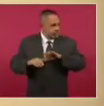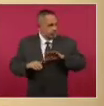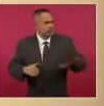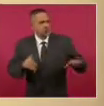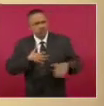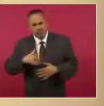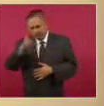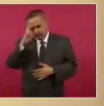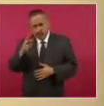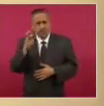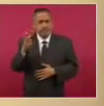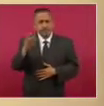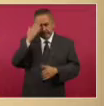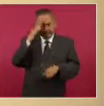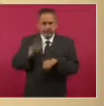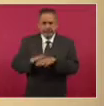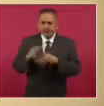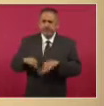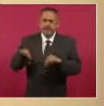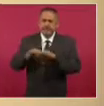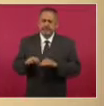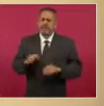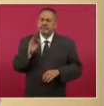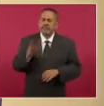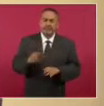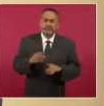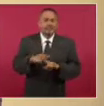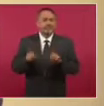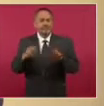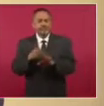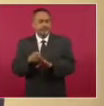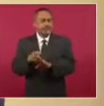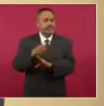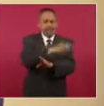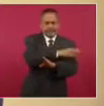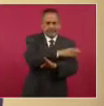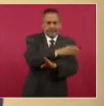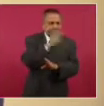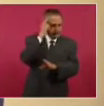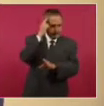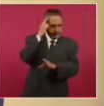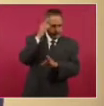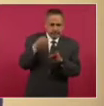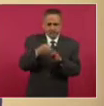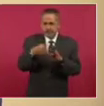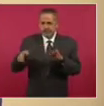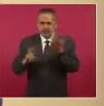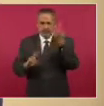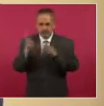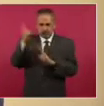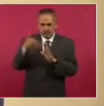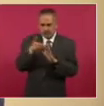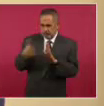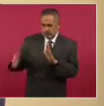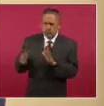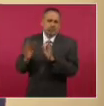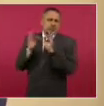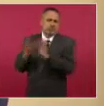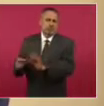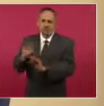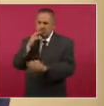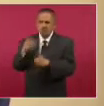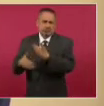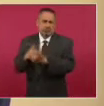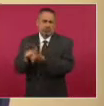con claridad la diferencia entre el periodo revolucionario y el porfiriato,